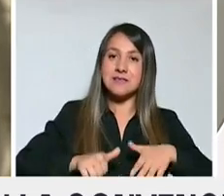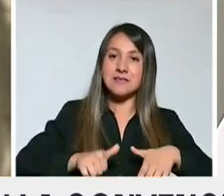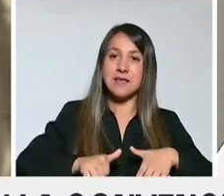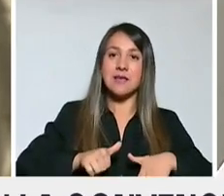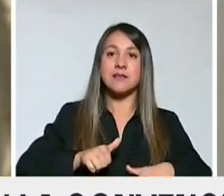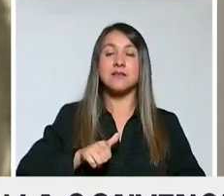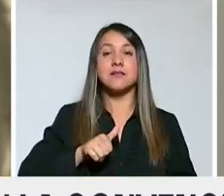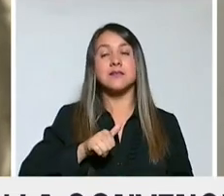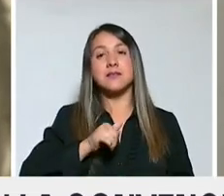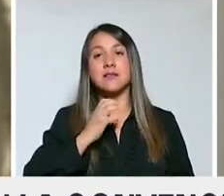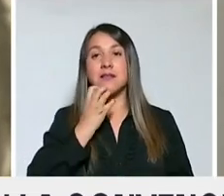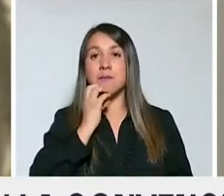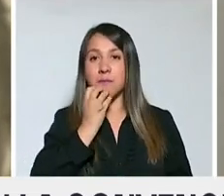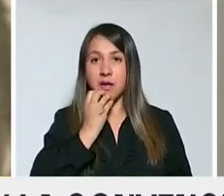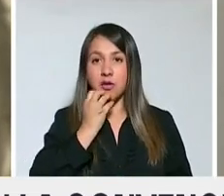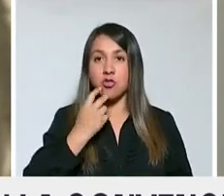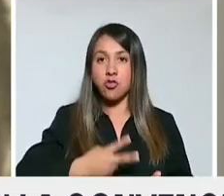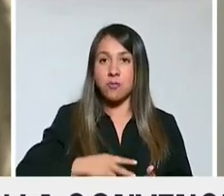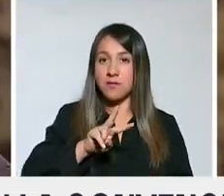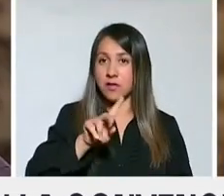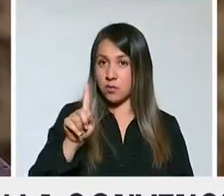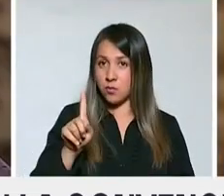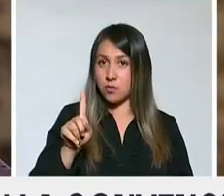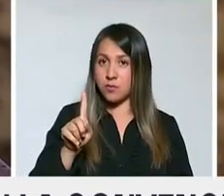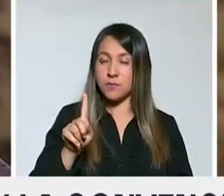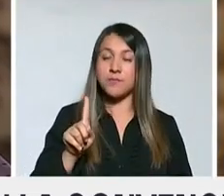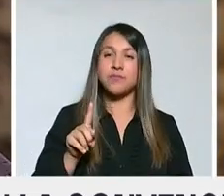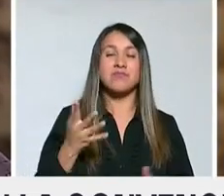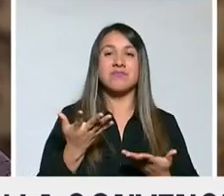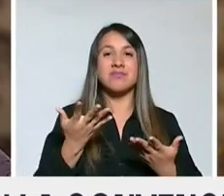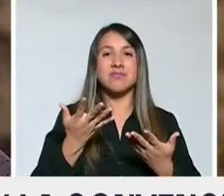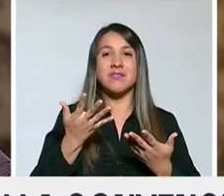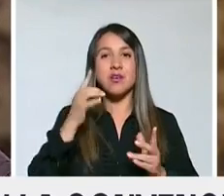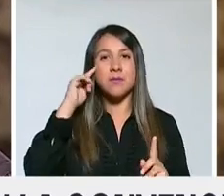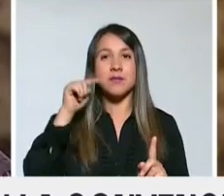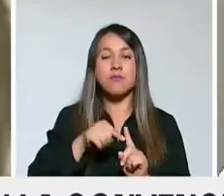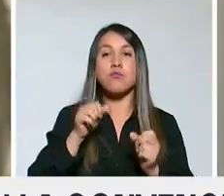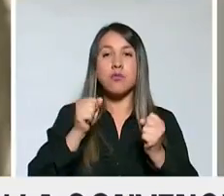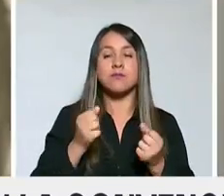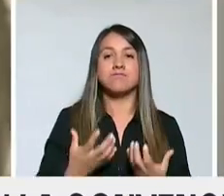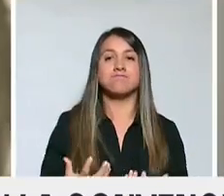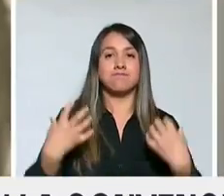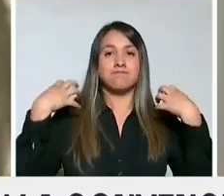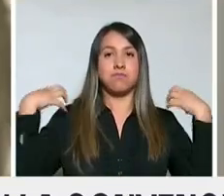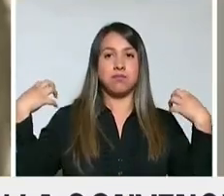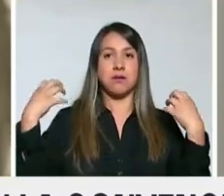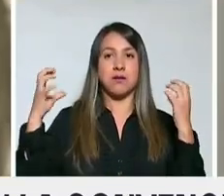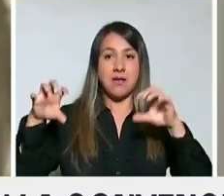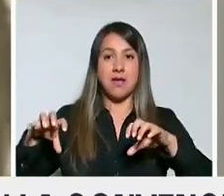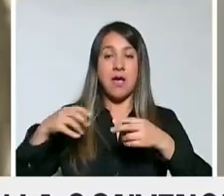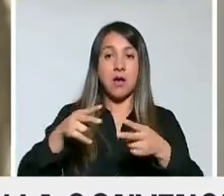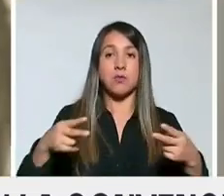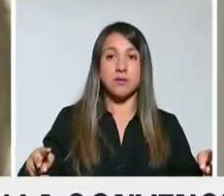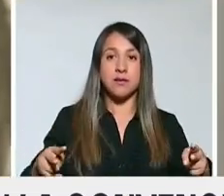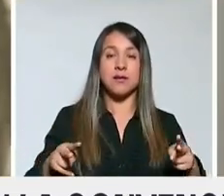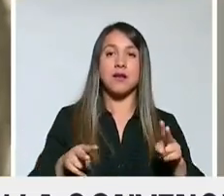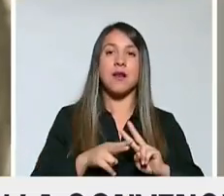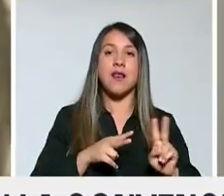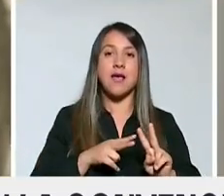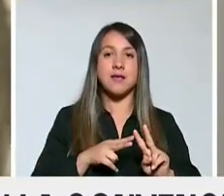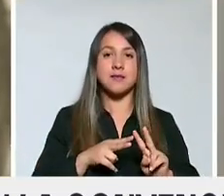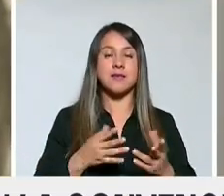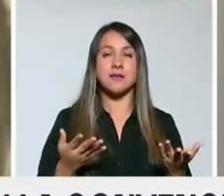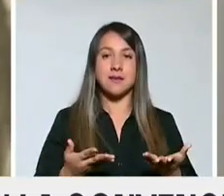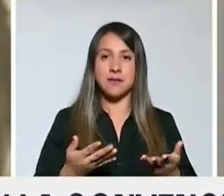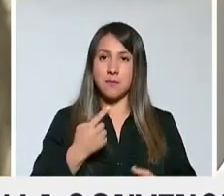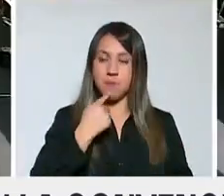de mayo de 2021 y con el objeto de investirlos en el cargo, les formulo la